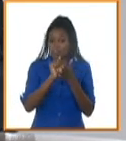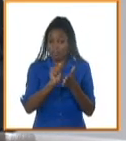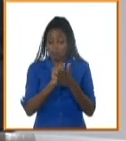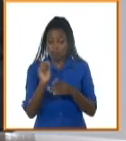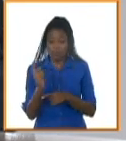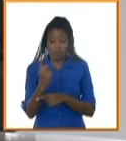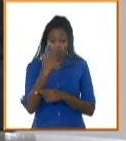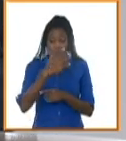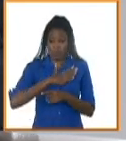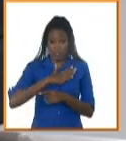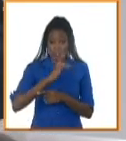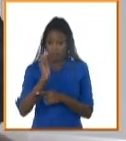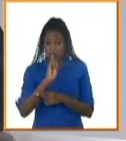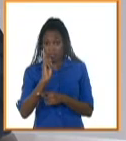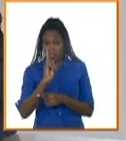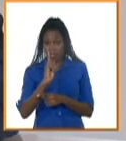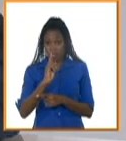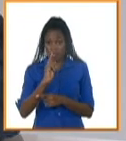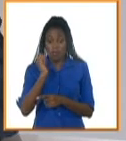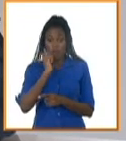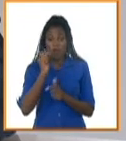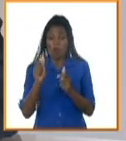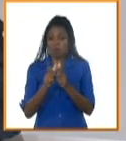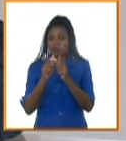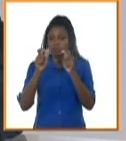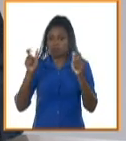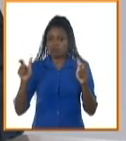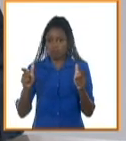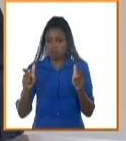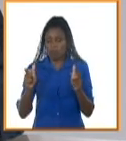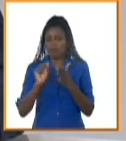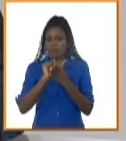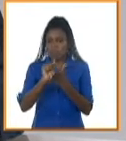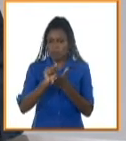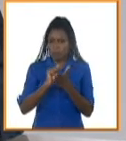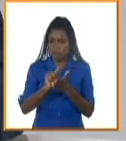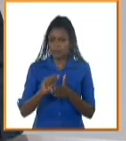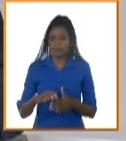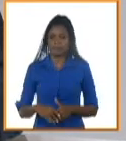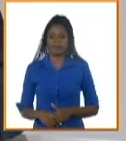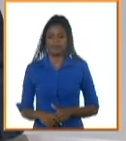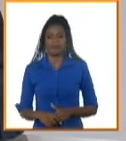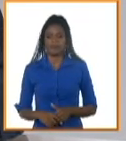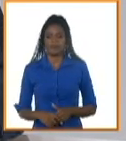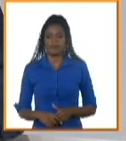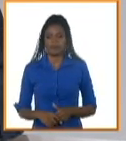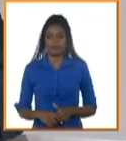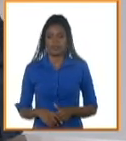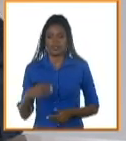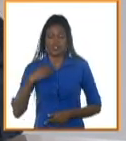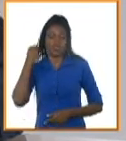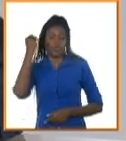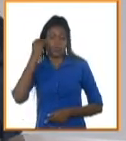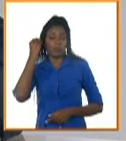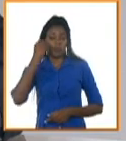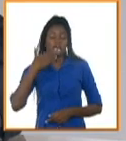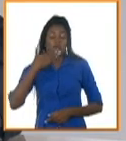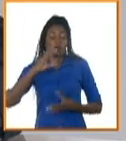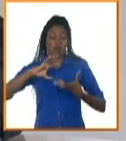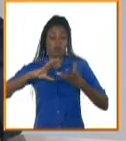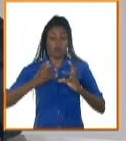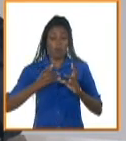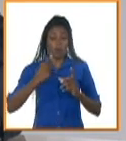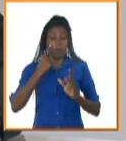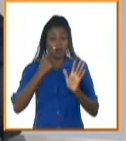tenerla sino también de Elevar la eficiencia de servicio Ahora yo creo que la mejor manera de ilustrar como hemos venido trabajando